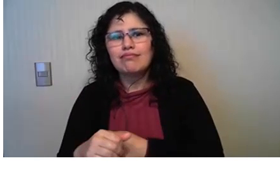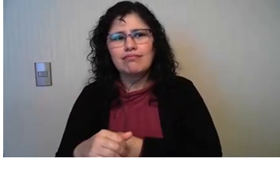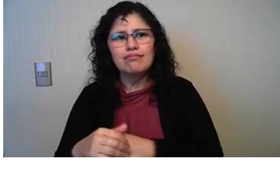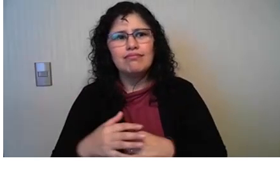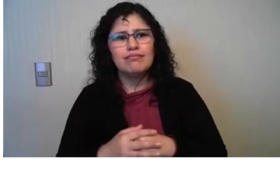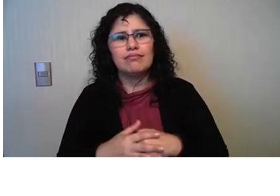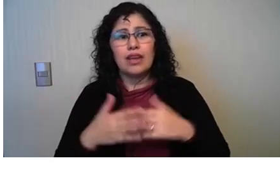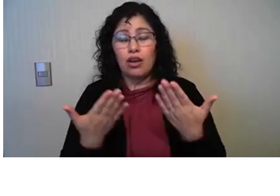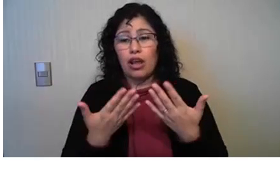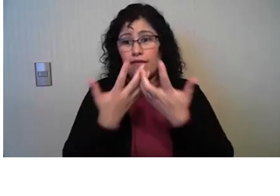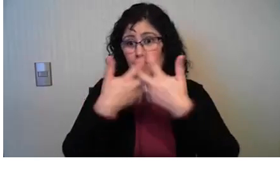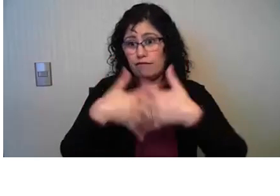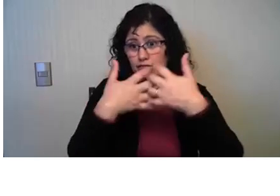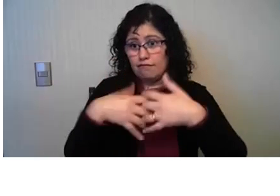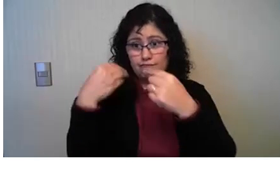El cerebelo